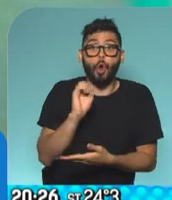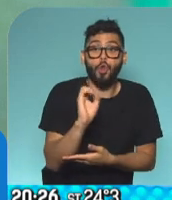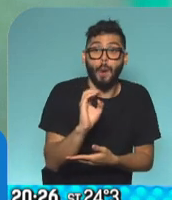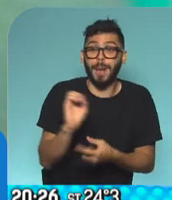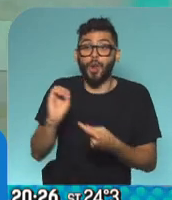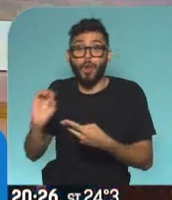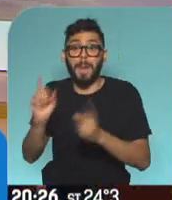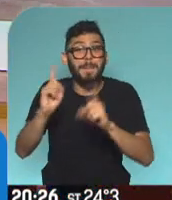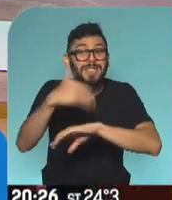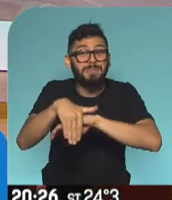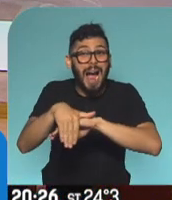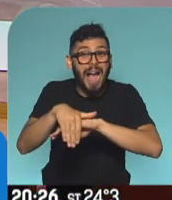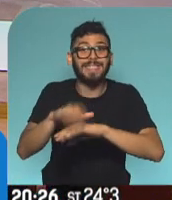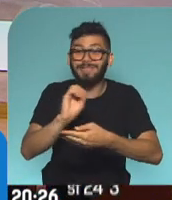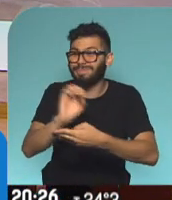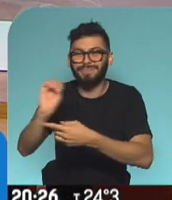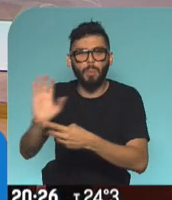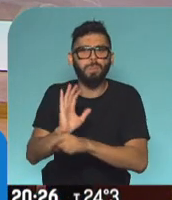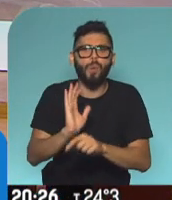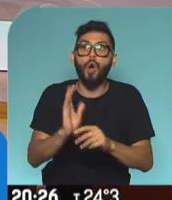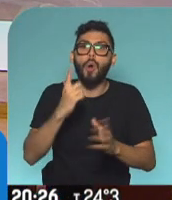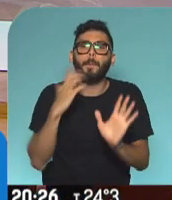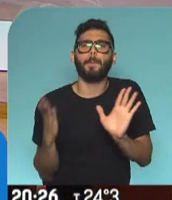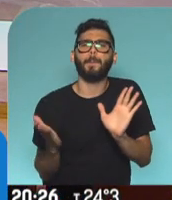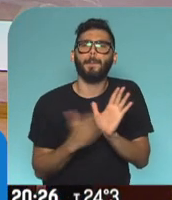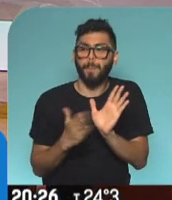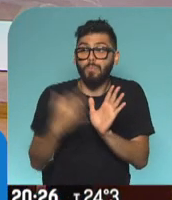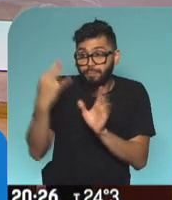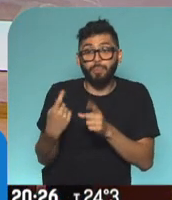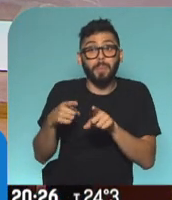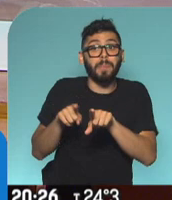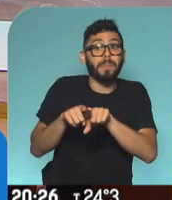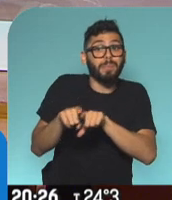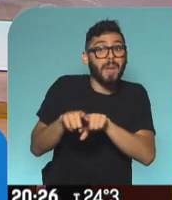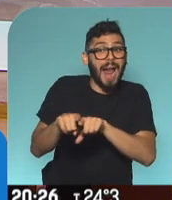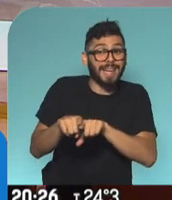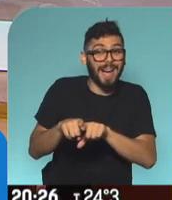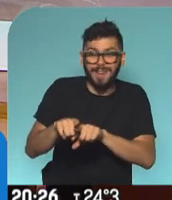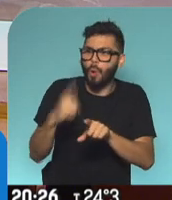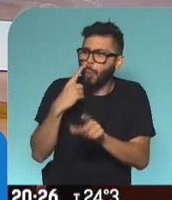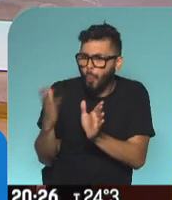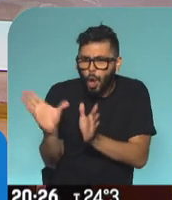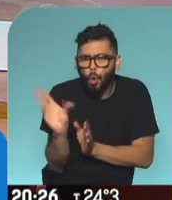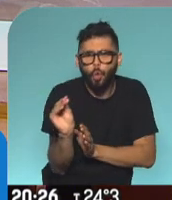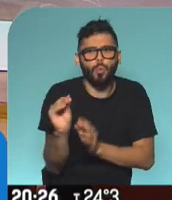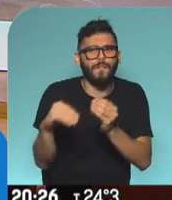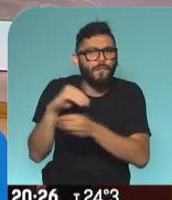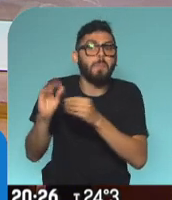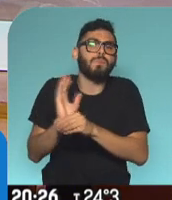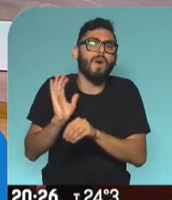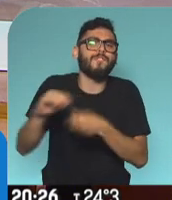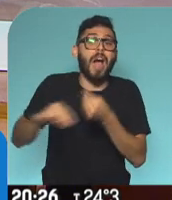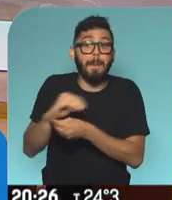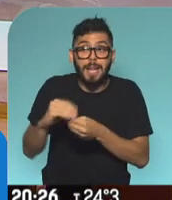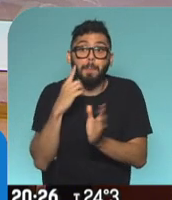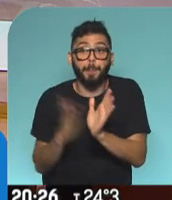la forma de demostrar que efectivamente fueron una pareja que vivieron juntos que fueron familia y que por eso le